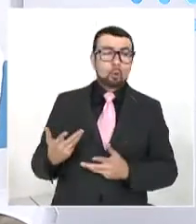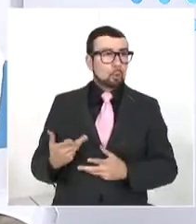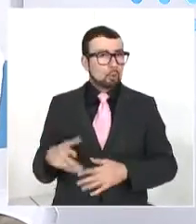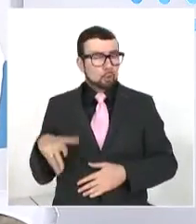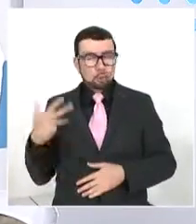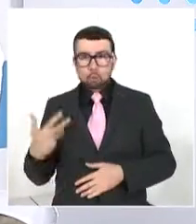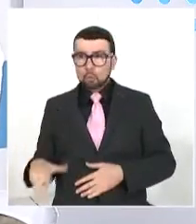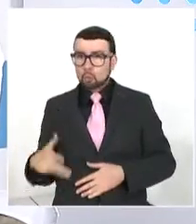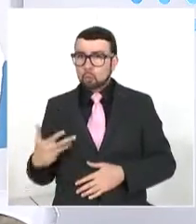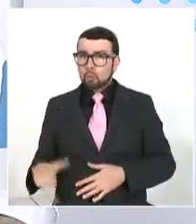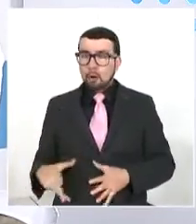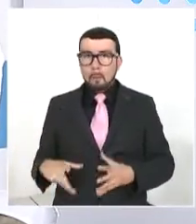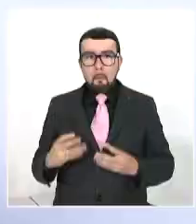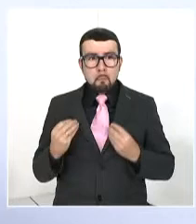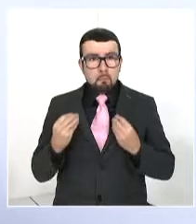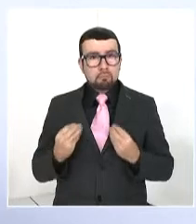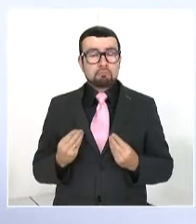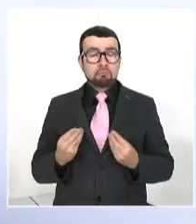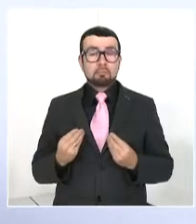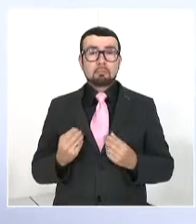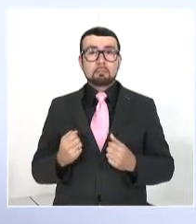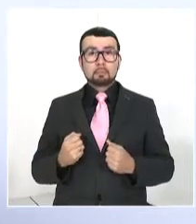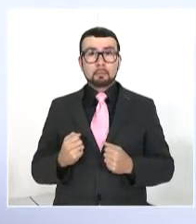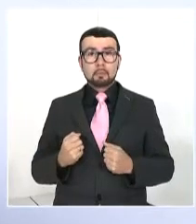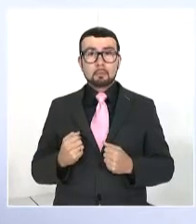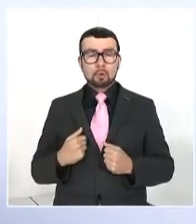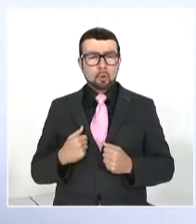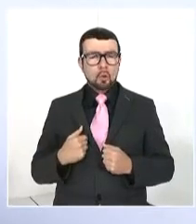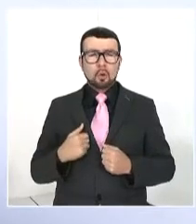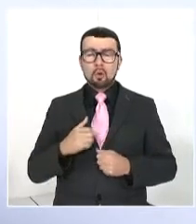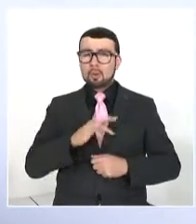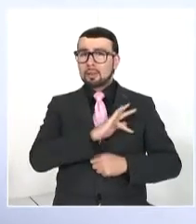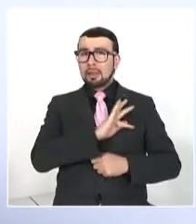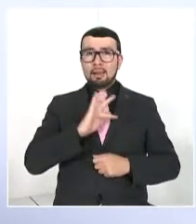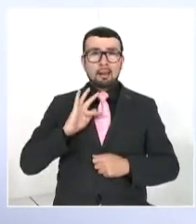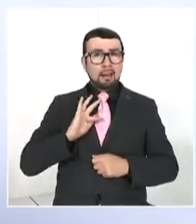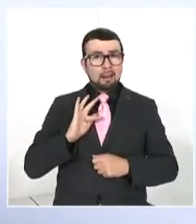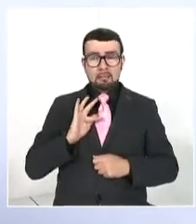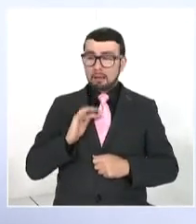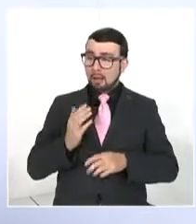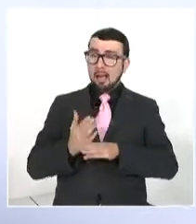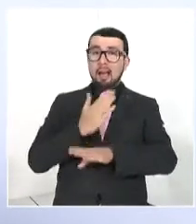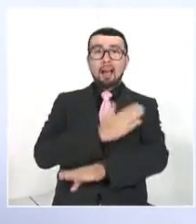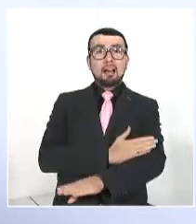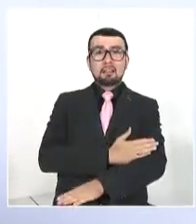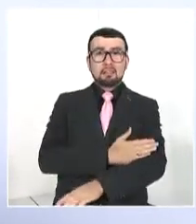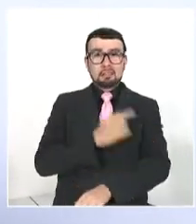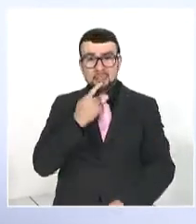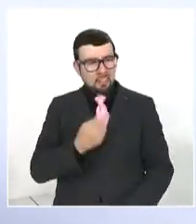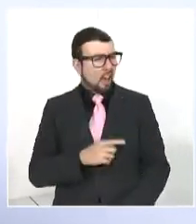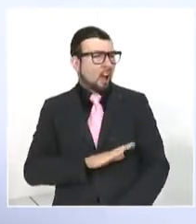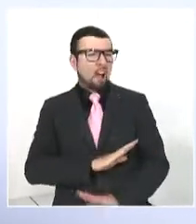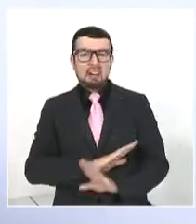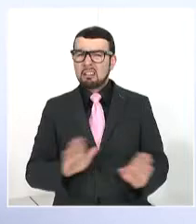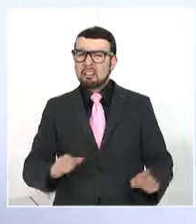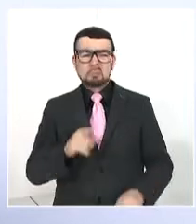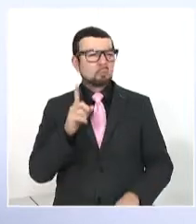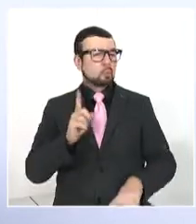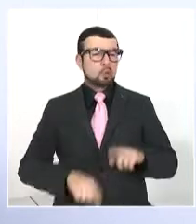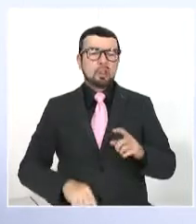Bastante. Eso, terapia, no, eso no se puede, eso ya se